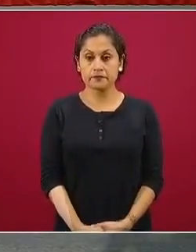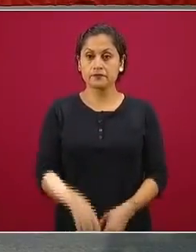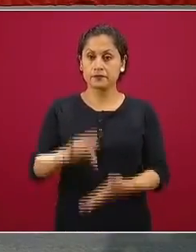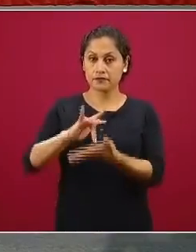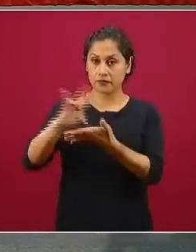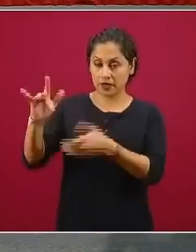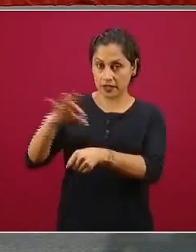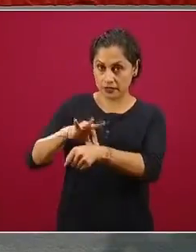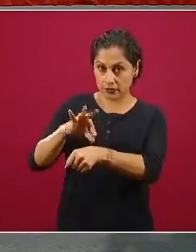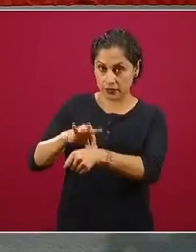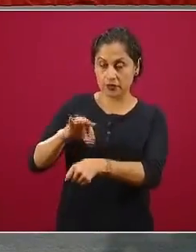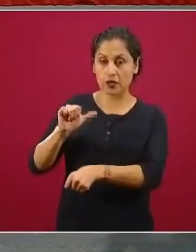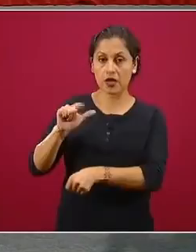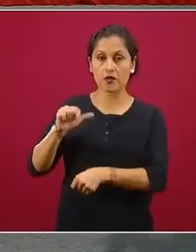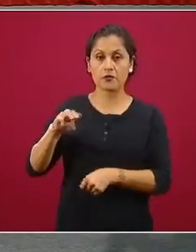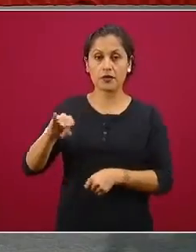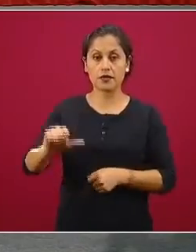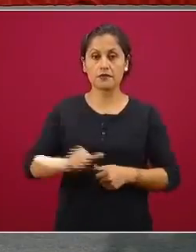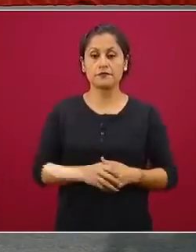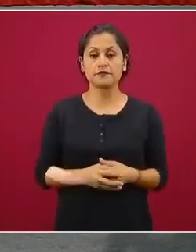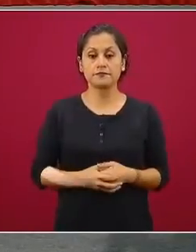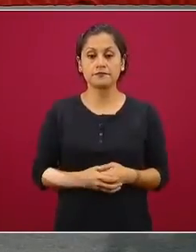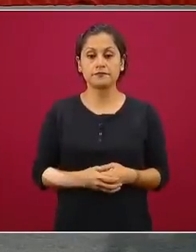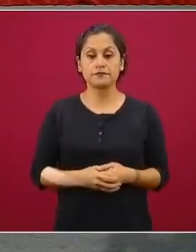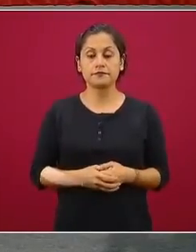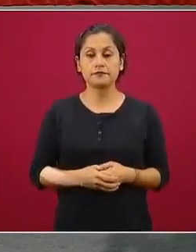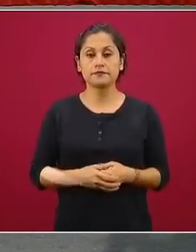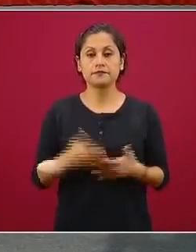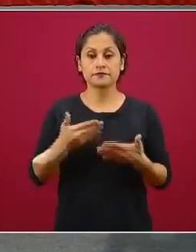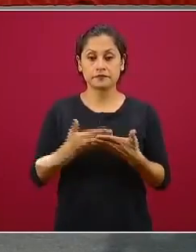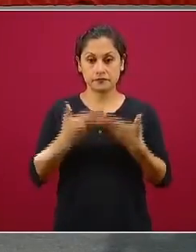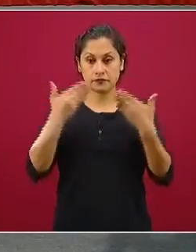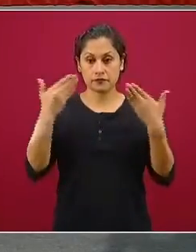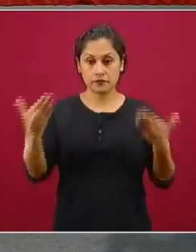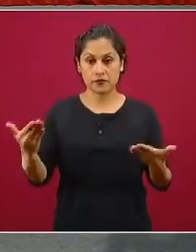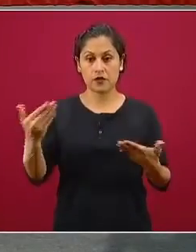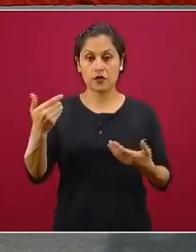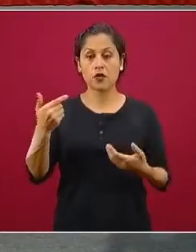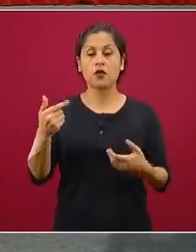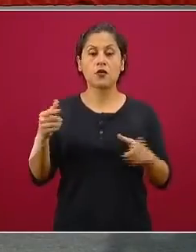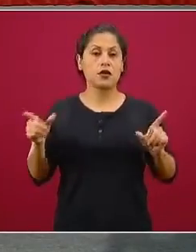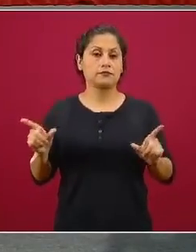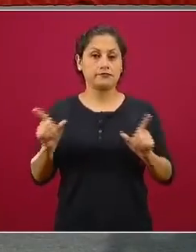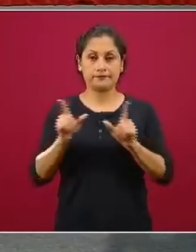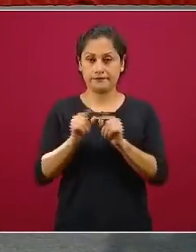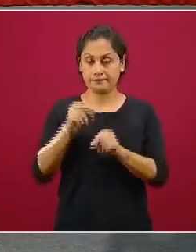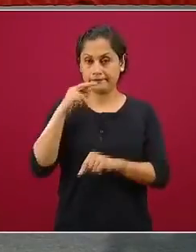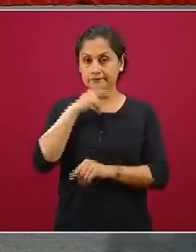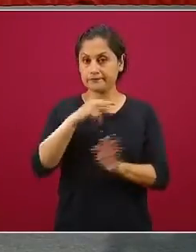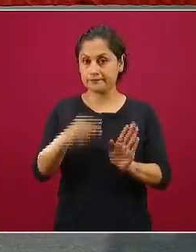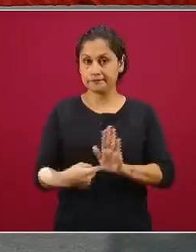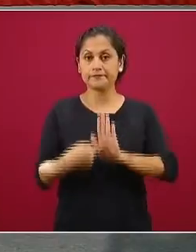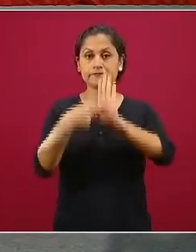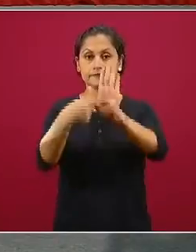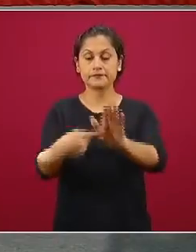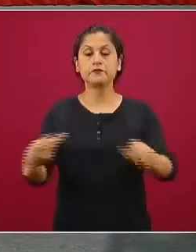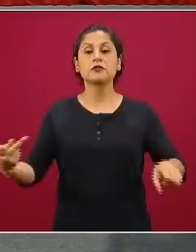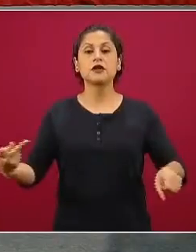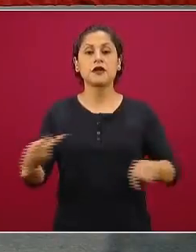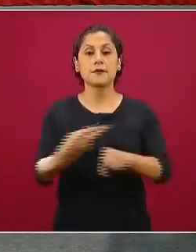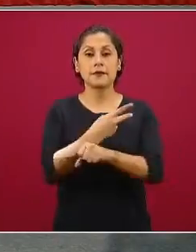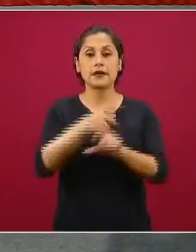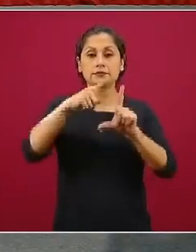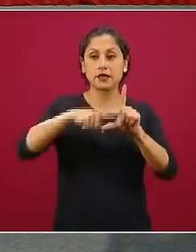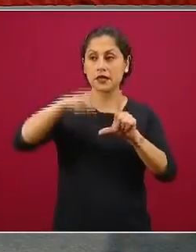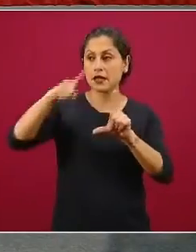Gracias, doctora Lomía. Vamos a compartir de manera sintética la actualización de las